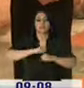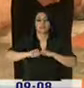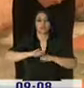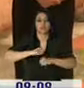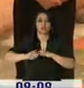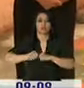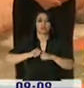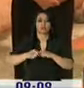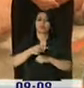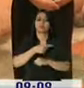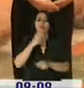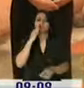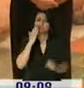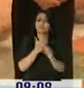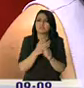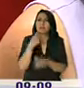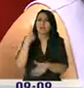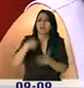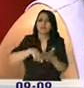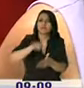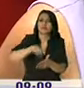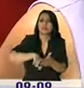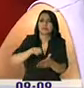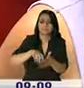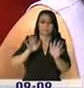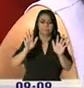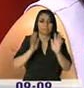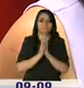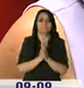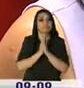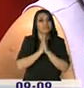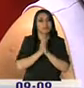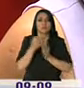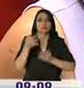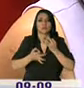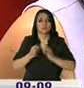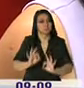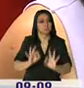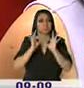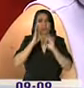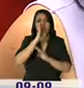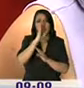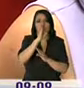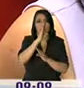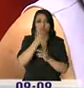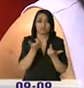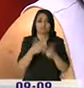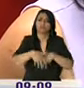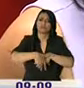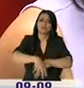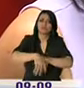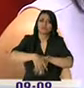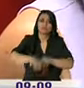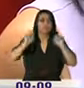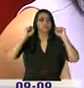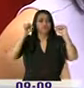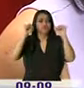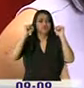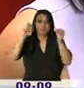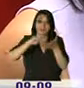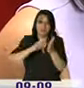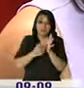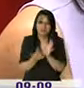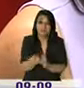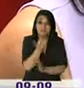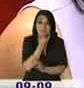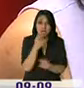objetivo de por medio para dicha acción. Lo que estamos reclamando es justicia. Justicia porque manifestarse, salir a las calles no es un delito.